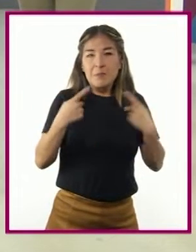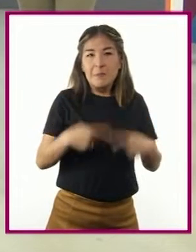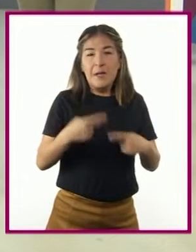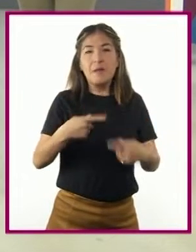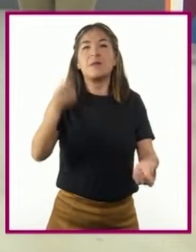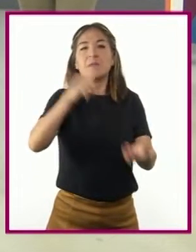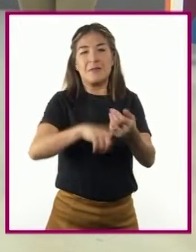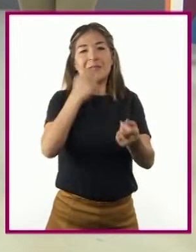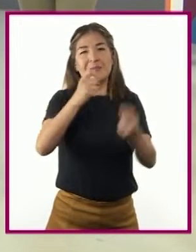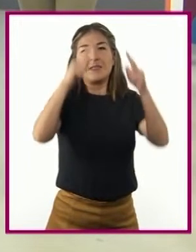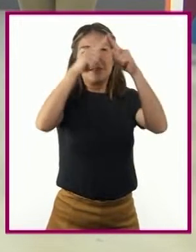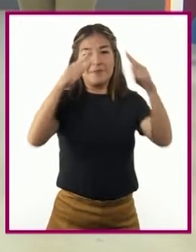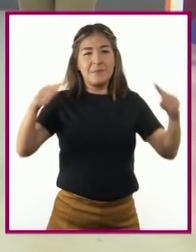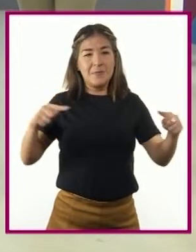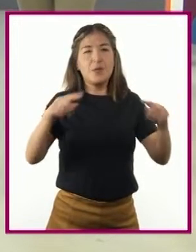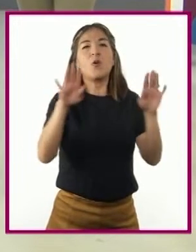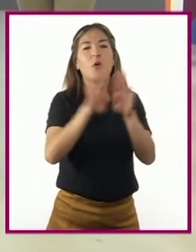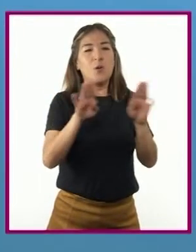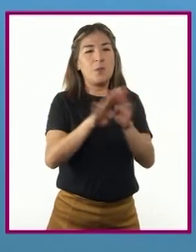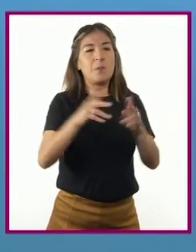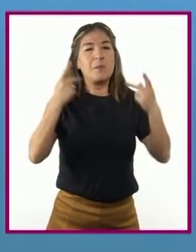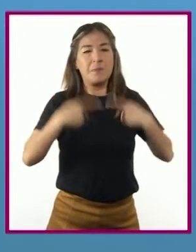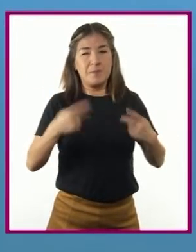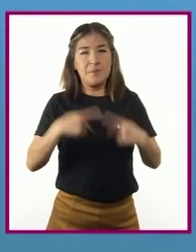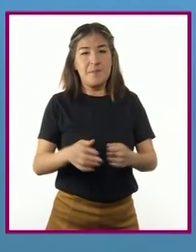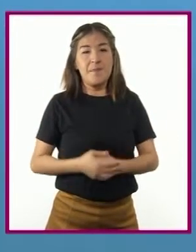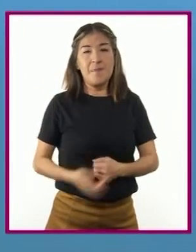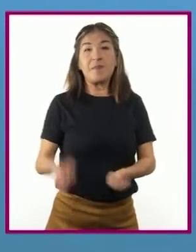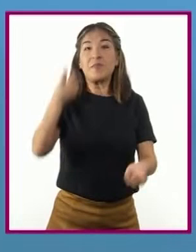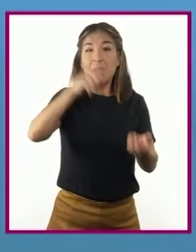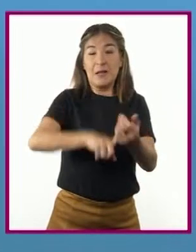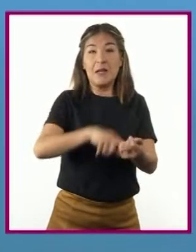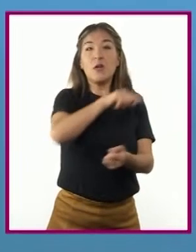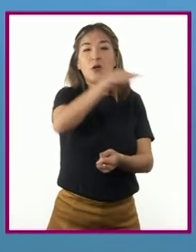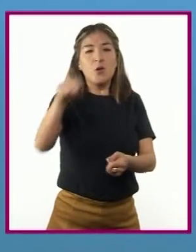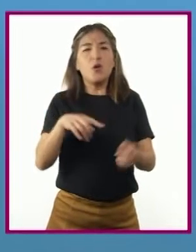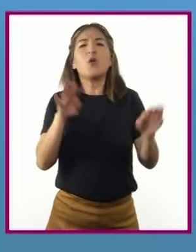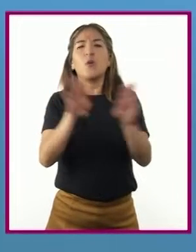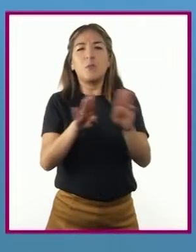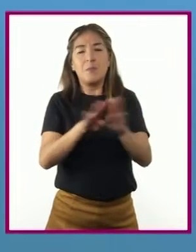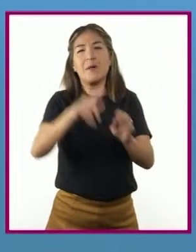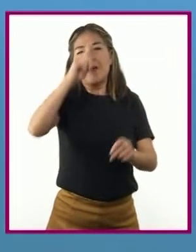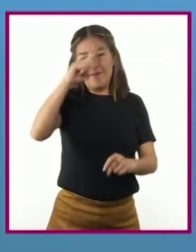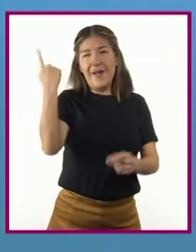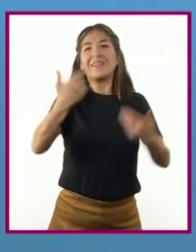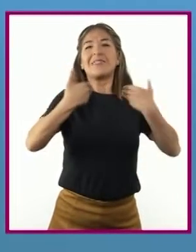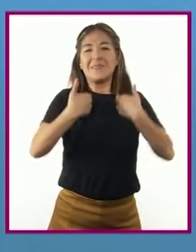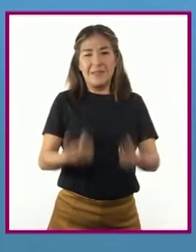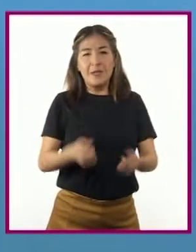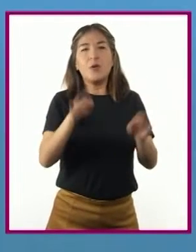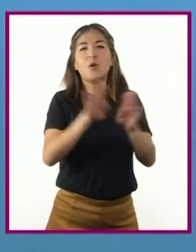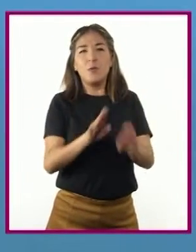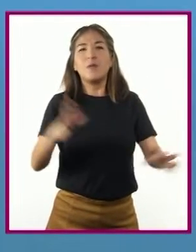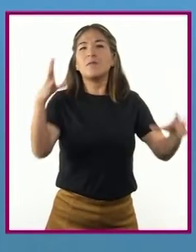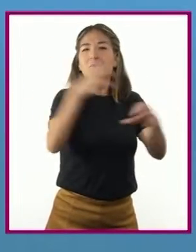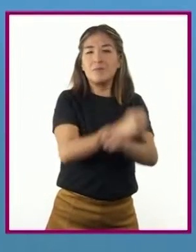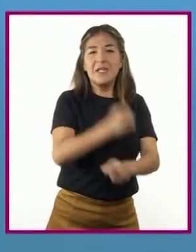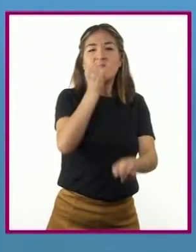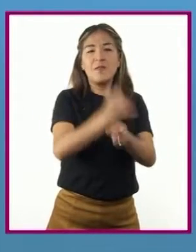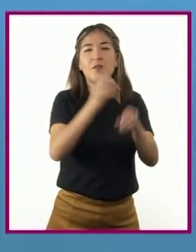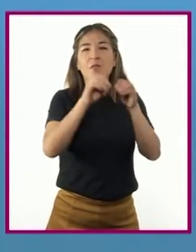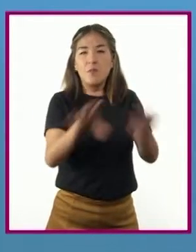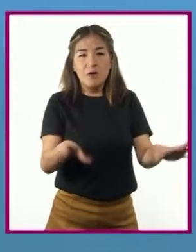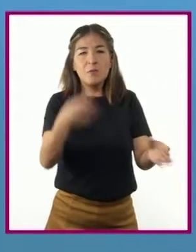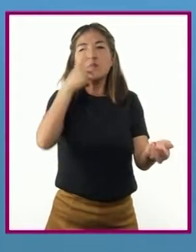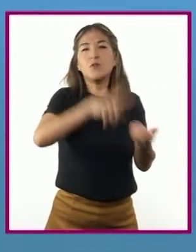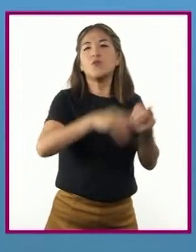las pirámides de población. Las pirámides de población nos facilitan la lectura e interpretación de datos